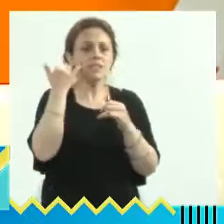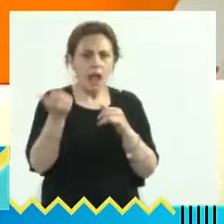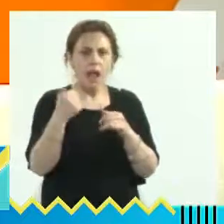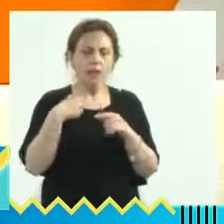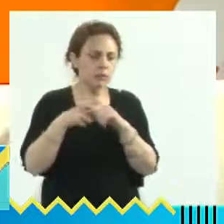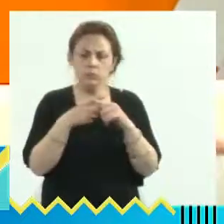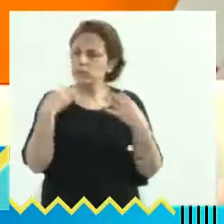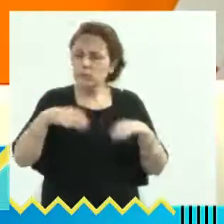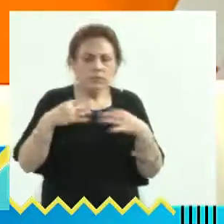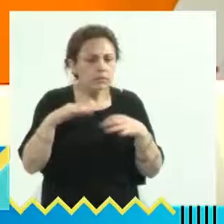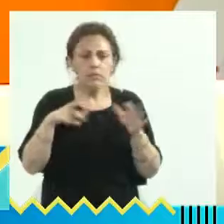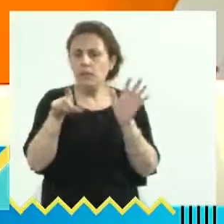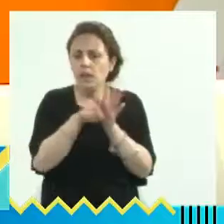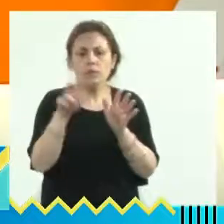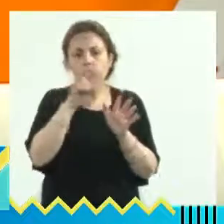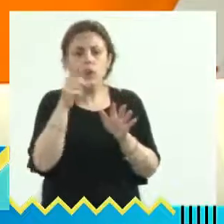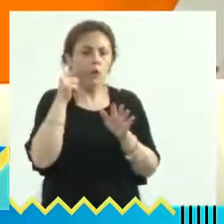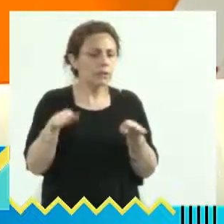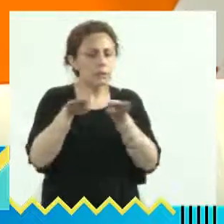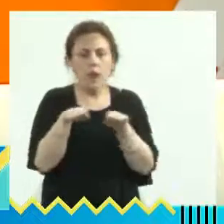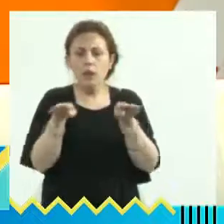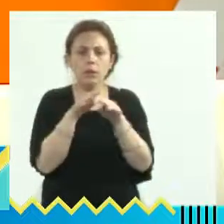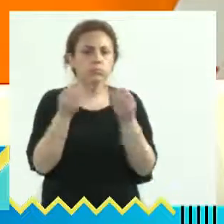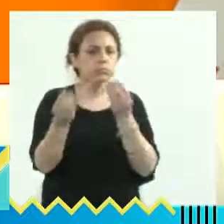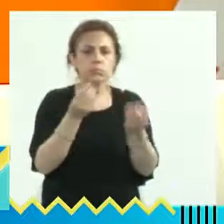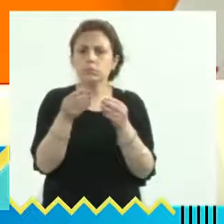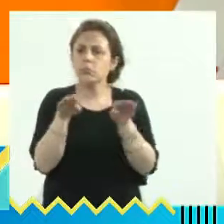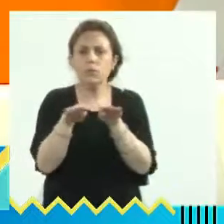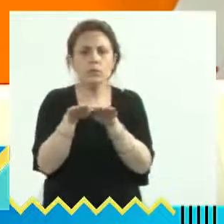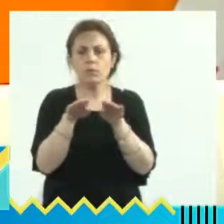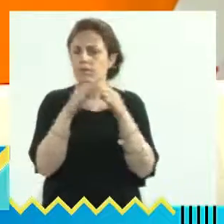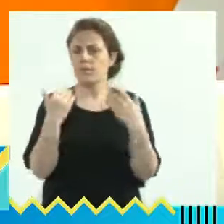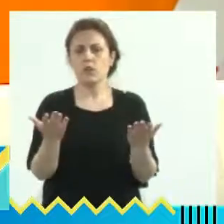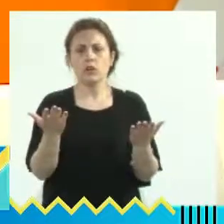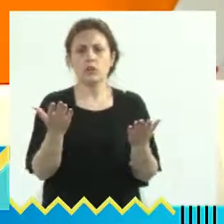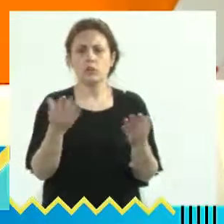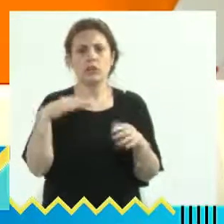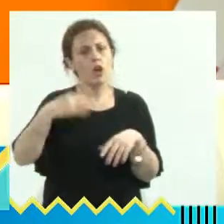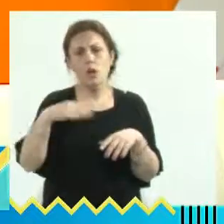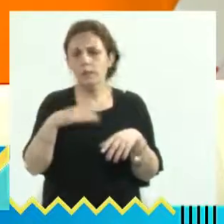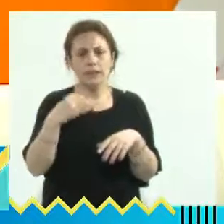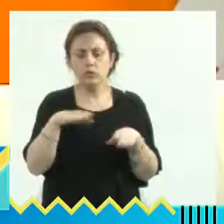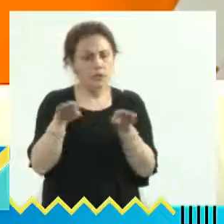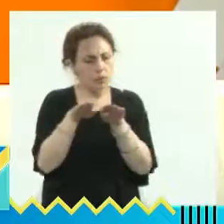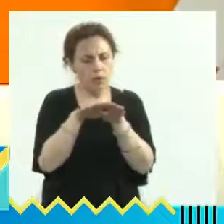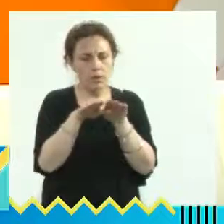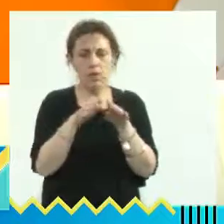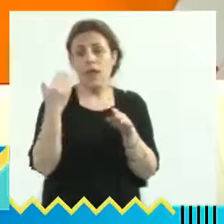la ley de paridad en la elección del 2017, una impronta en donde las mujeres pedimos, no hay ley de paridad, pero acá estamos.